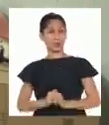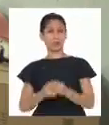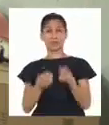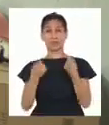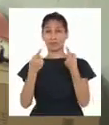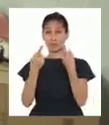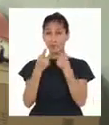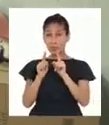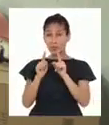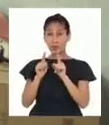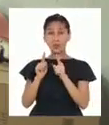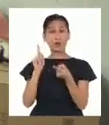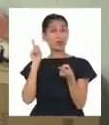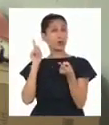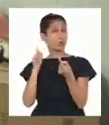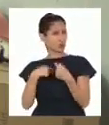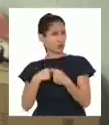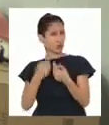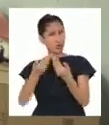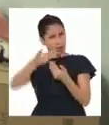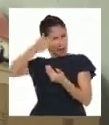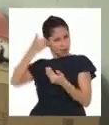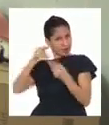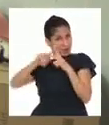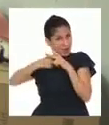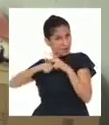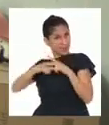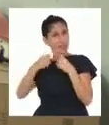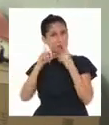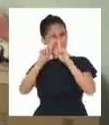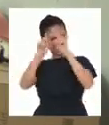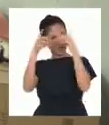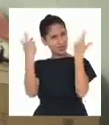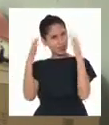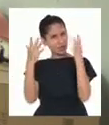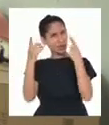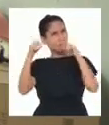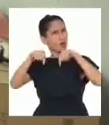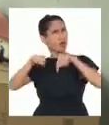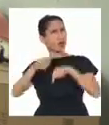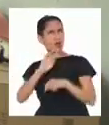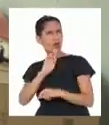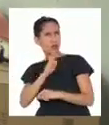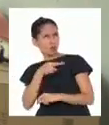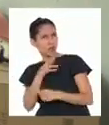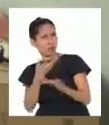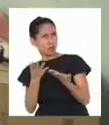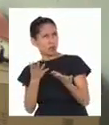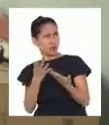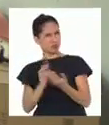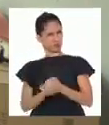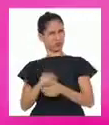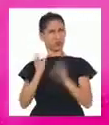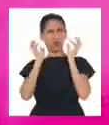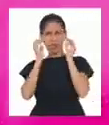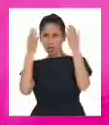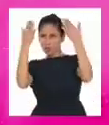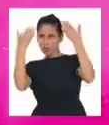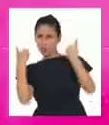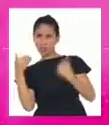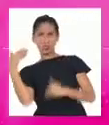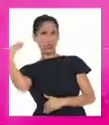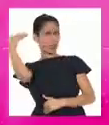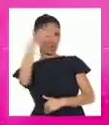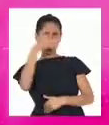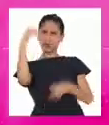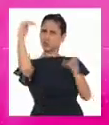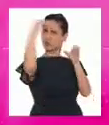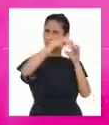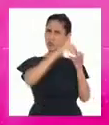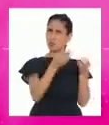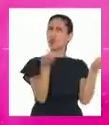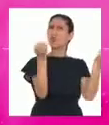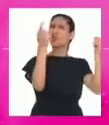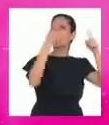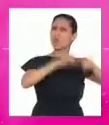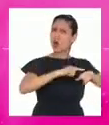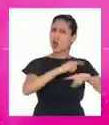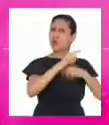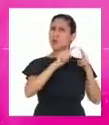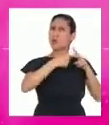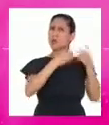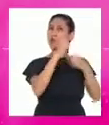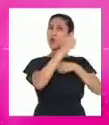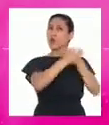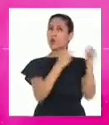no encuentro la respuesta. ¿En qué momento las mujeres pudimos votar? El voto de la mujer se estableció